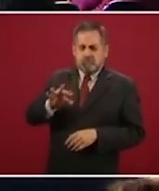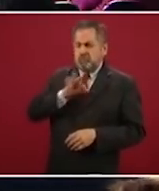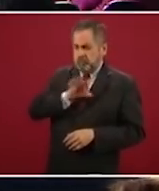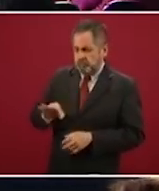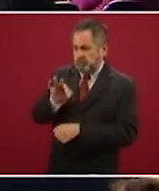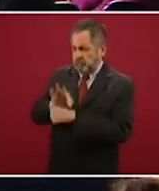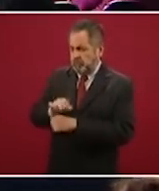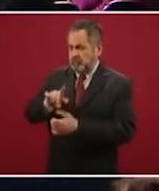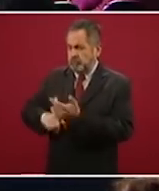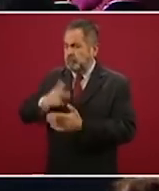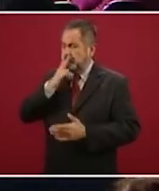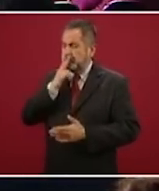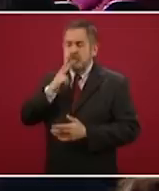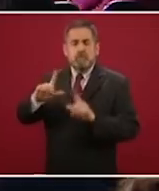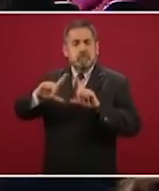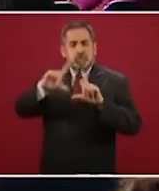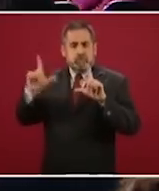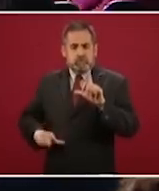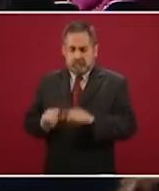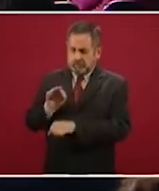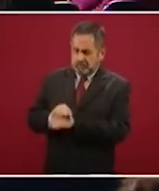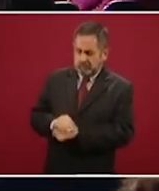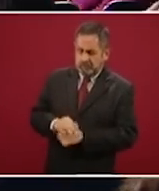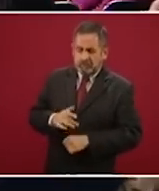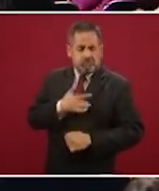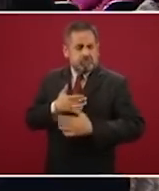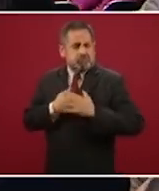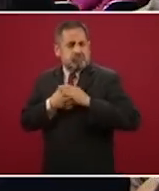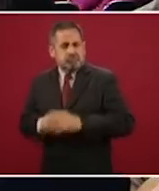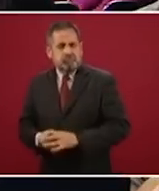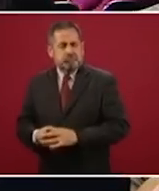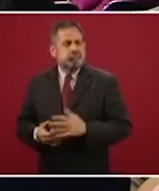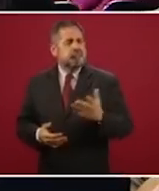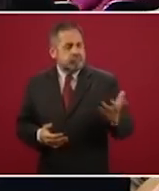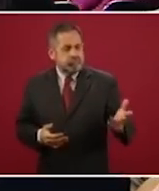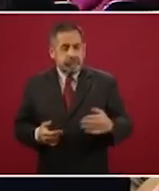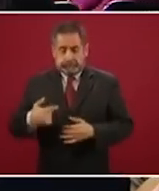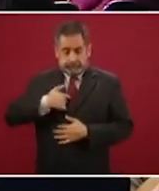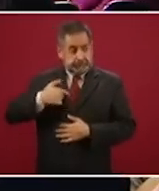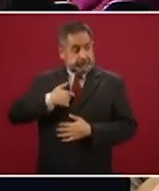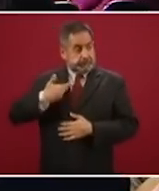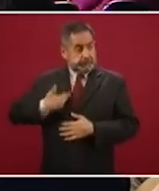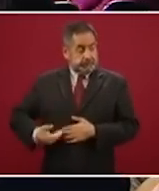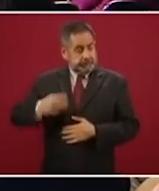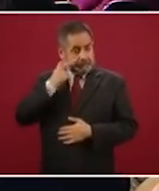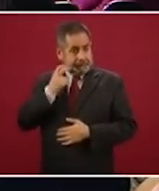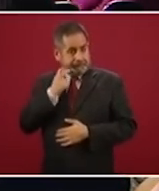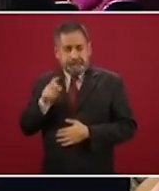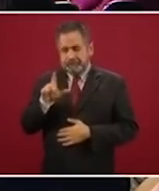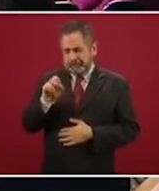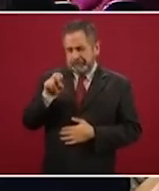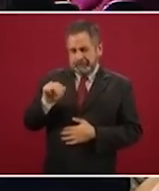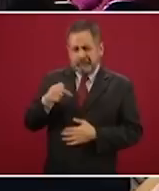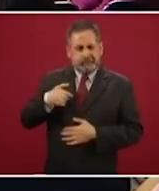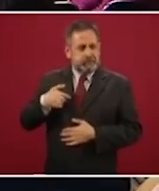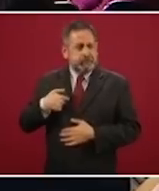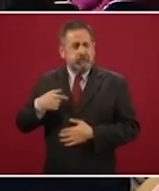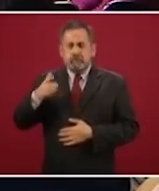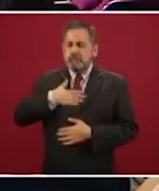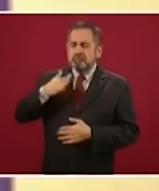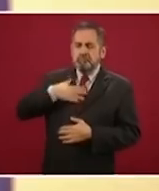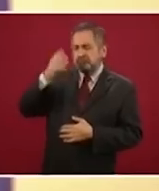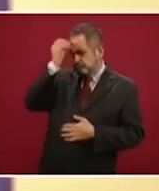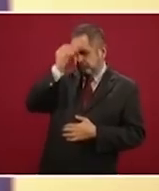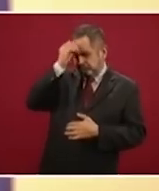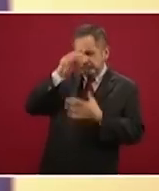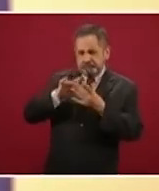patriotas cuando el amor no las estimula a lo que sean. Por lo que a mí toca, sé decir que mis acciones y opiniones